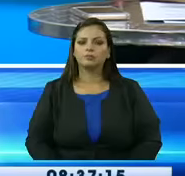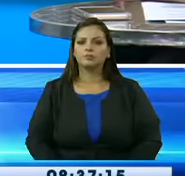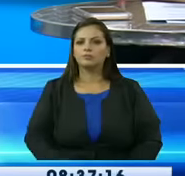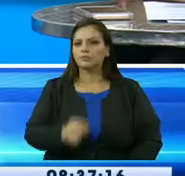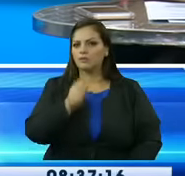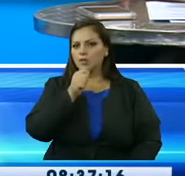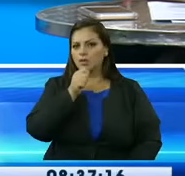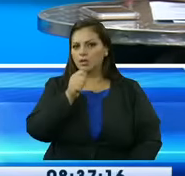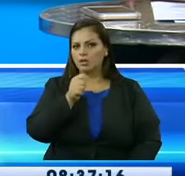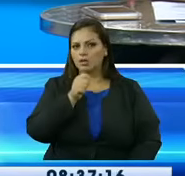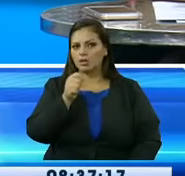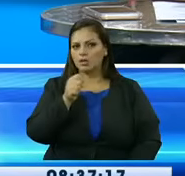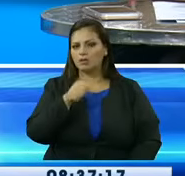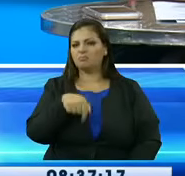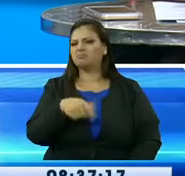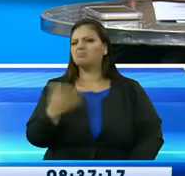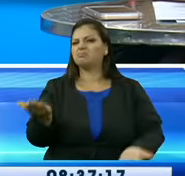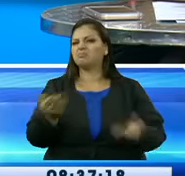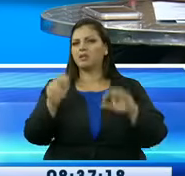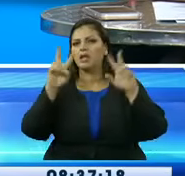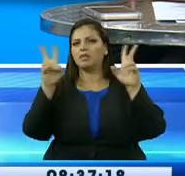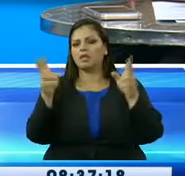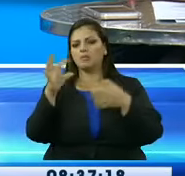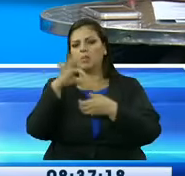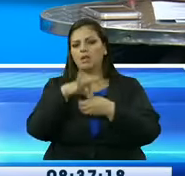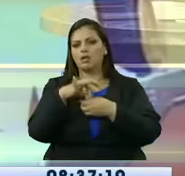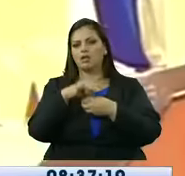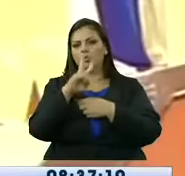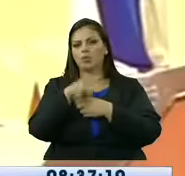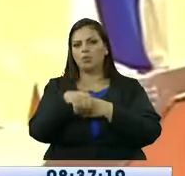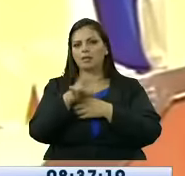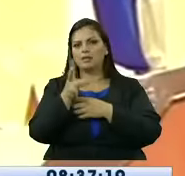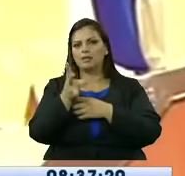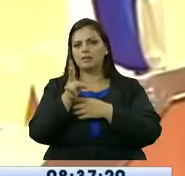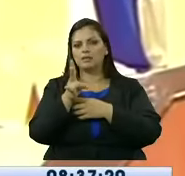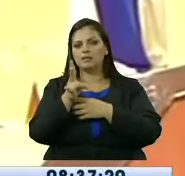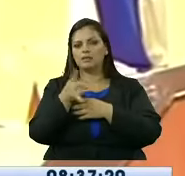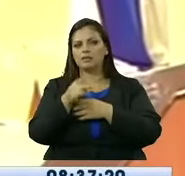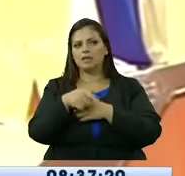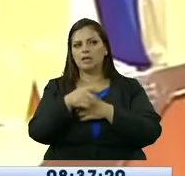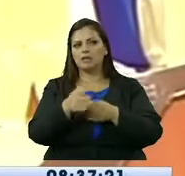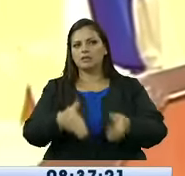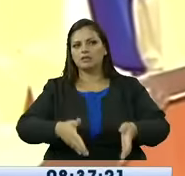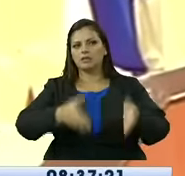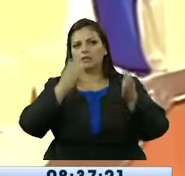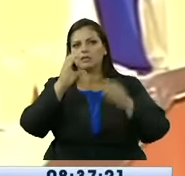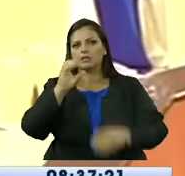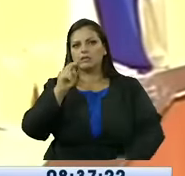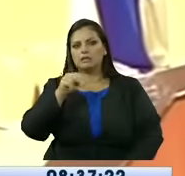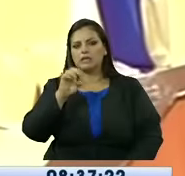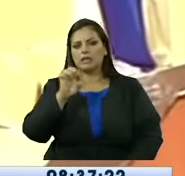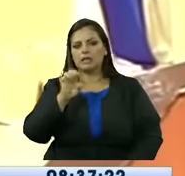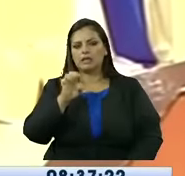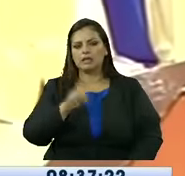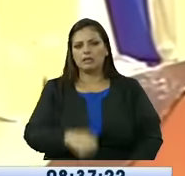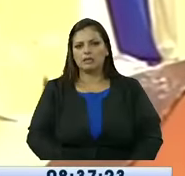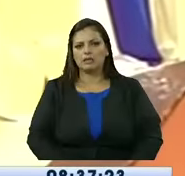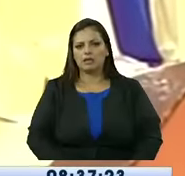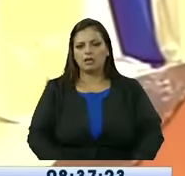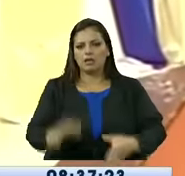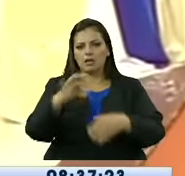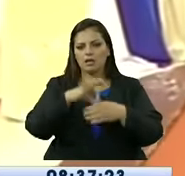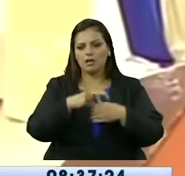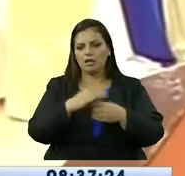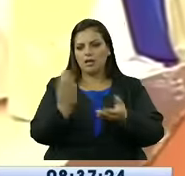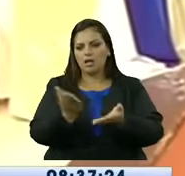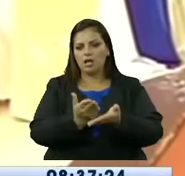elecciones 2017. Así es, nosotros en el Consejo Nacional Electoral, delegación del Guayas, en donde han suspendido la sesión de lo que es el conteo de las